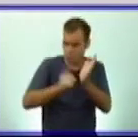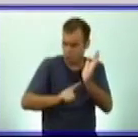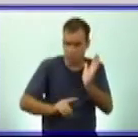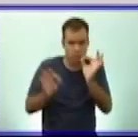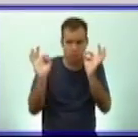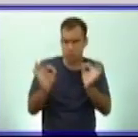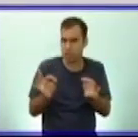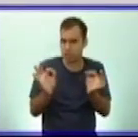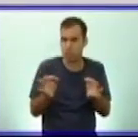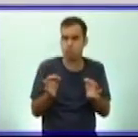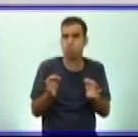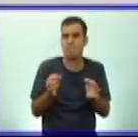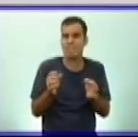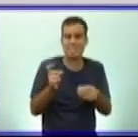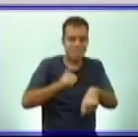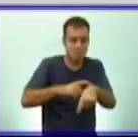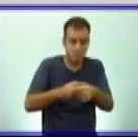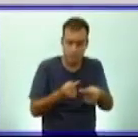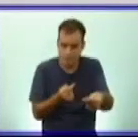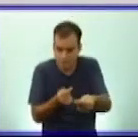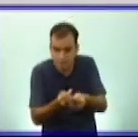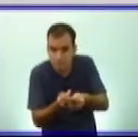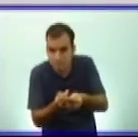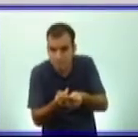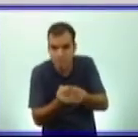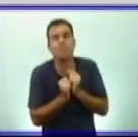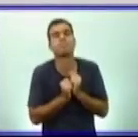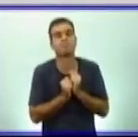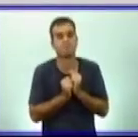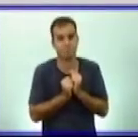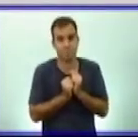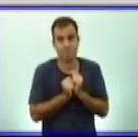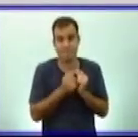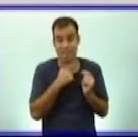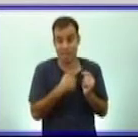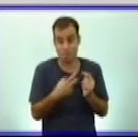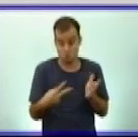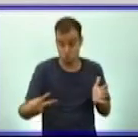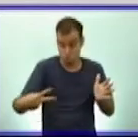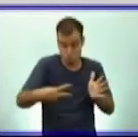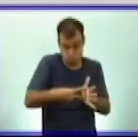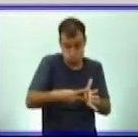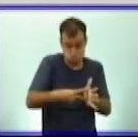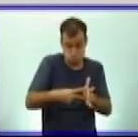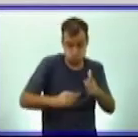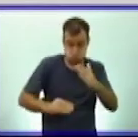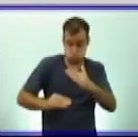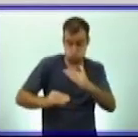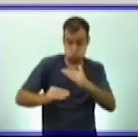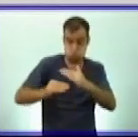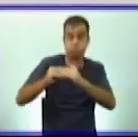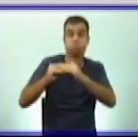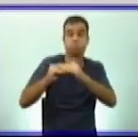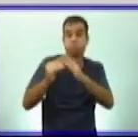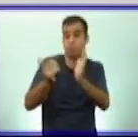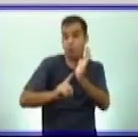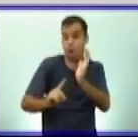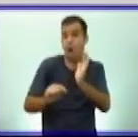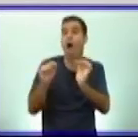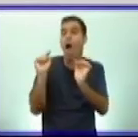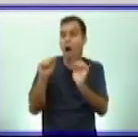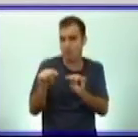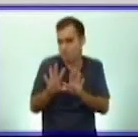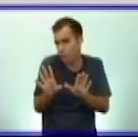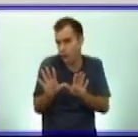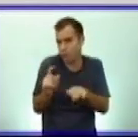existiría durante un breve tiempo, es decir, durante el proceso de carga del capacitor. Pero luego no habría más